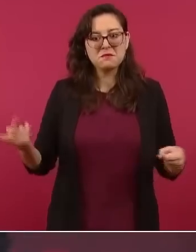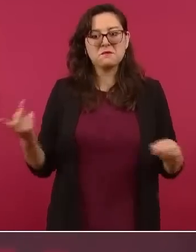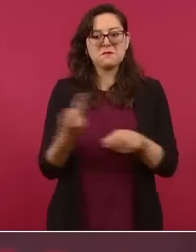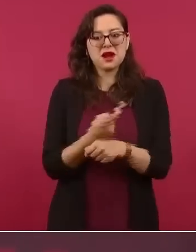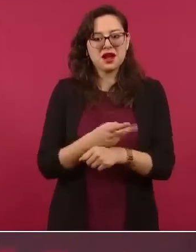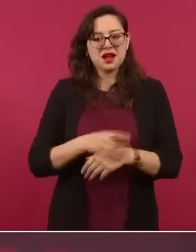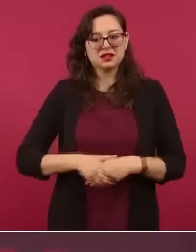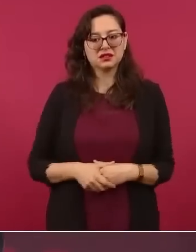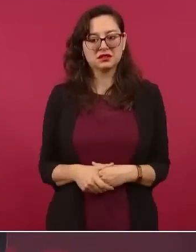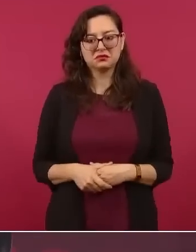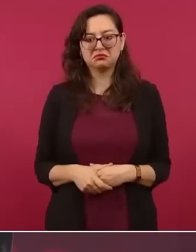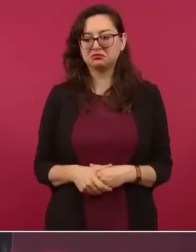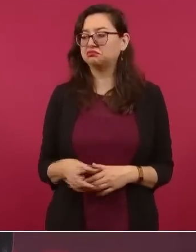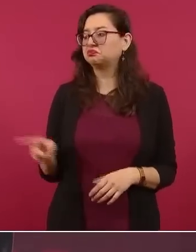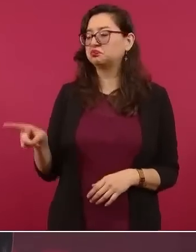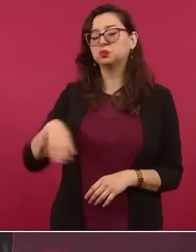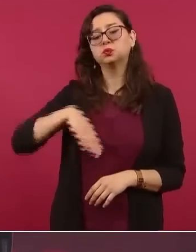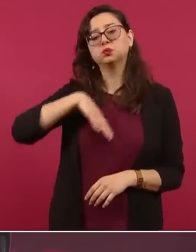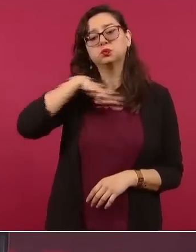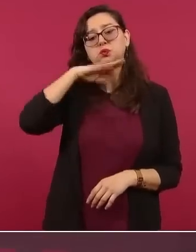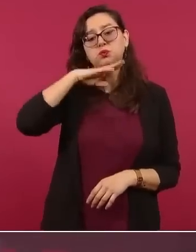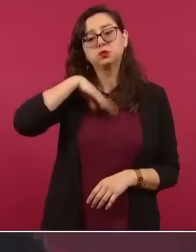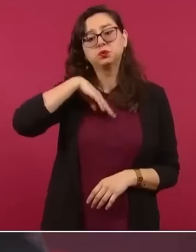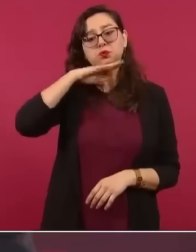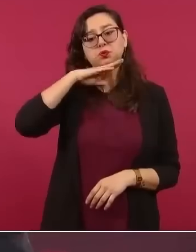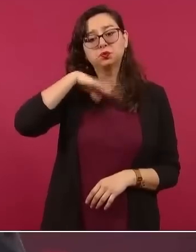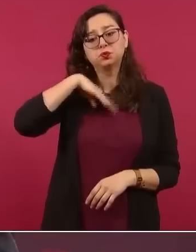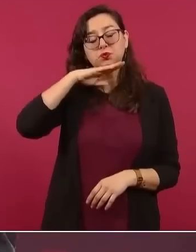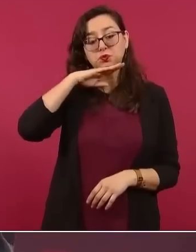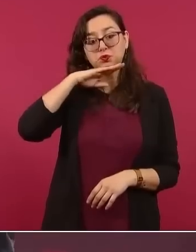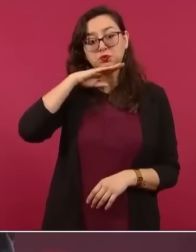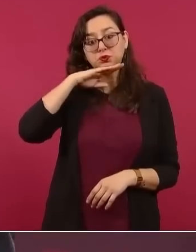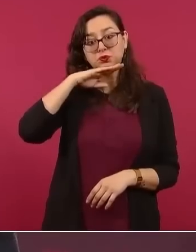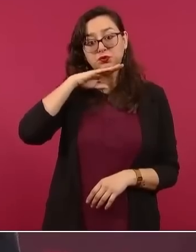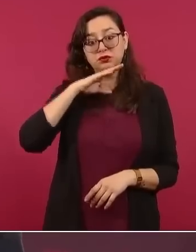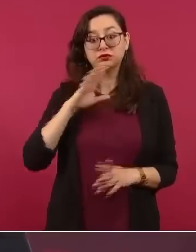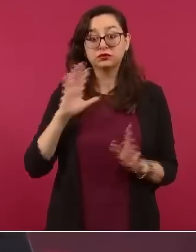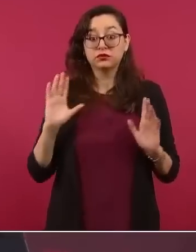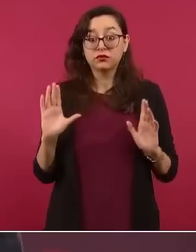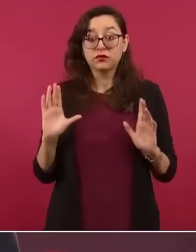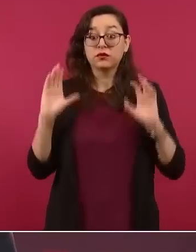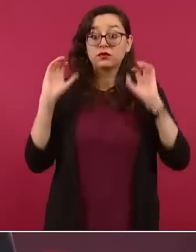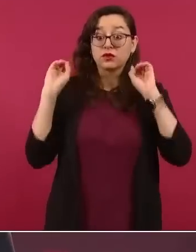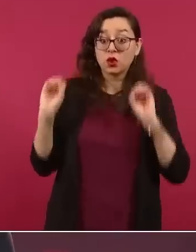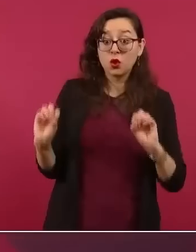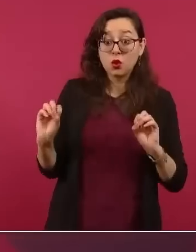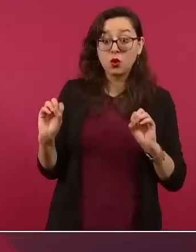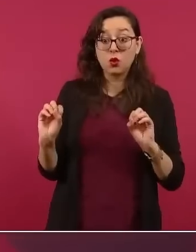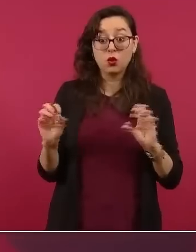o se hacen de la vista gorda o le dan la razón